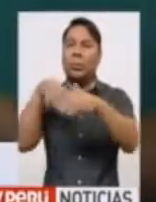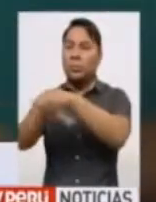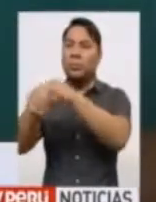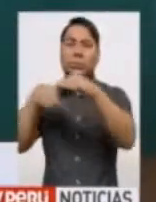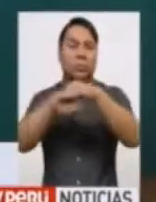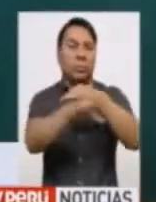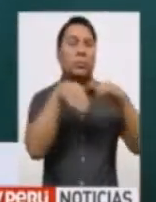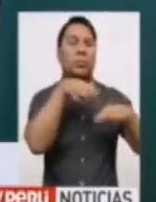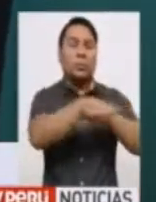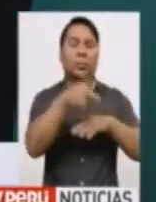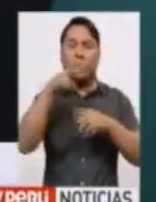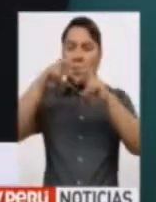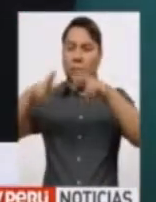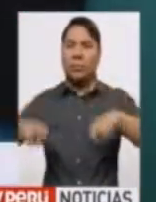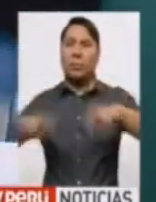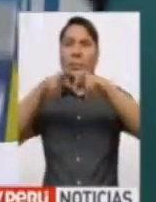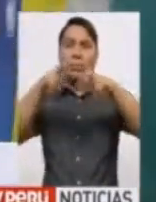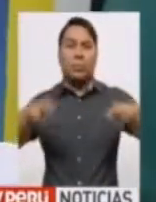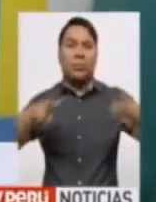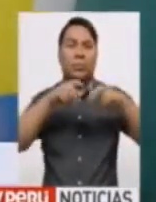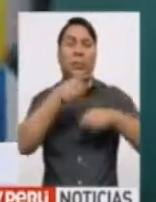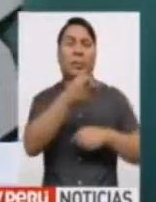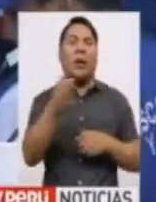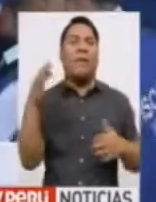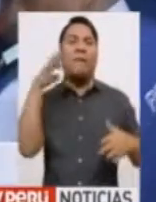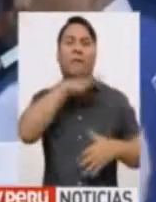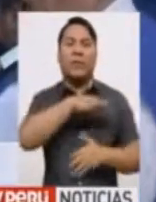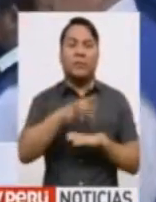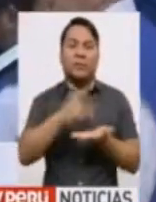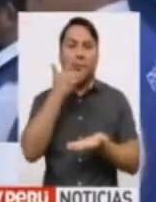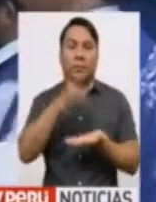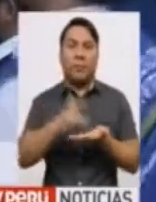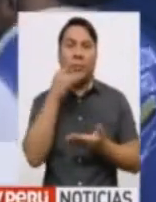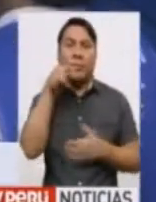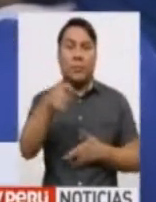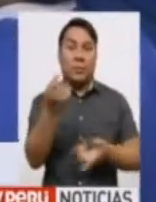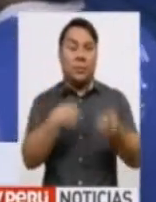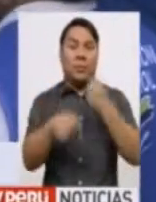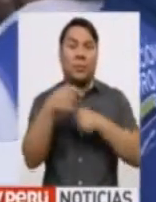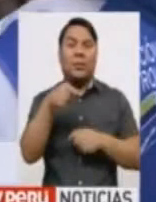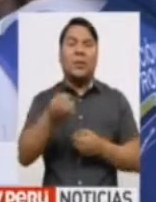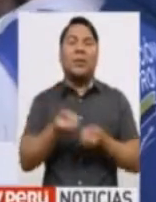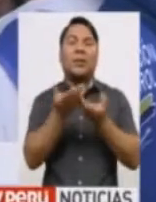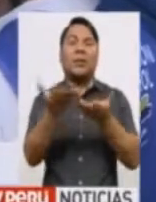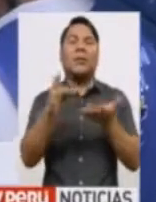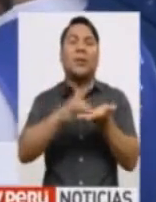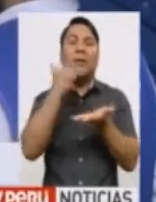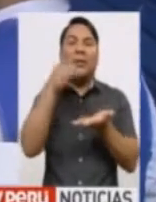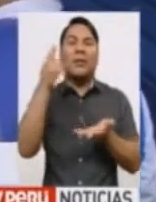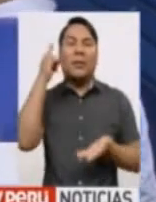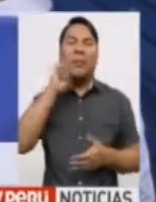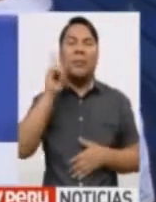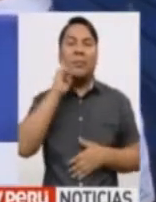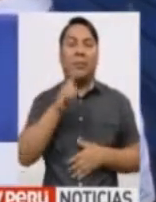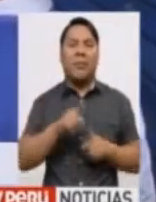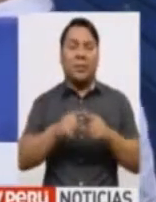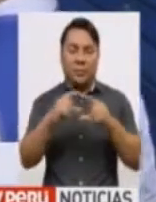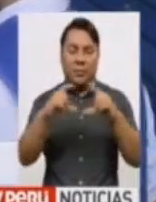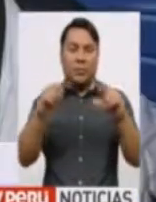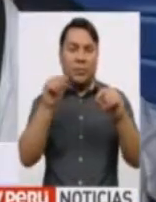hallando hasta las cajas de los fármacos falsos. Estos comercios ofrecían las medicinas bajo diversas